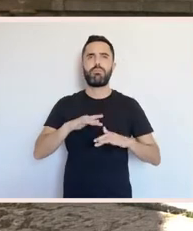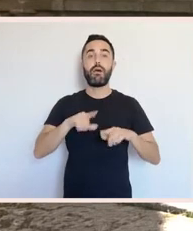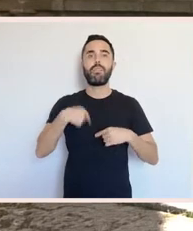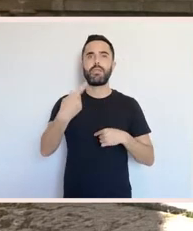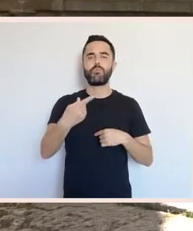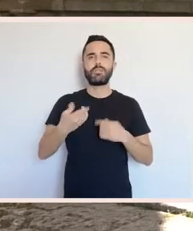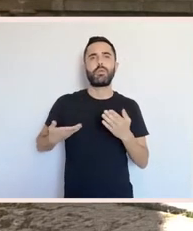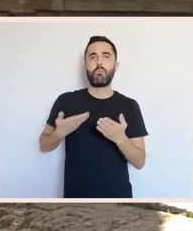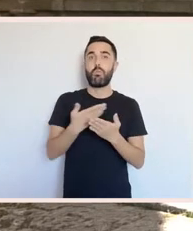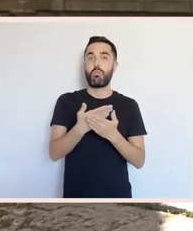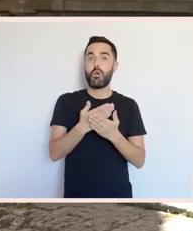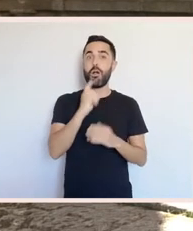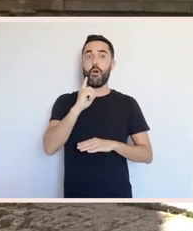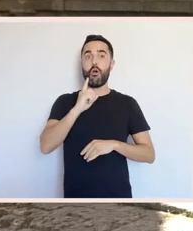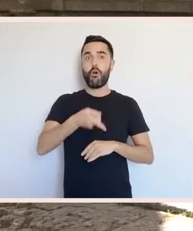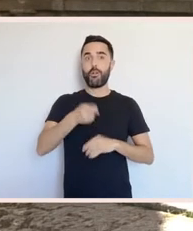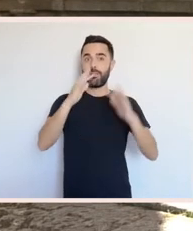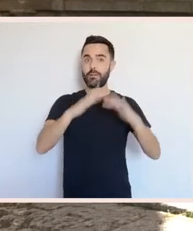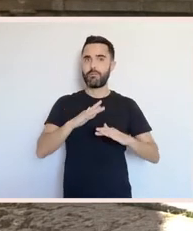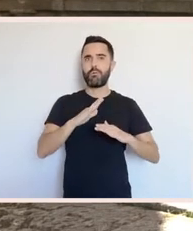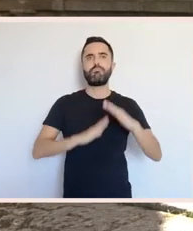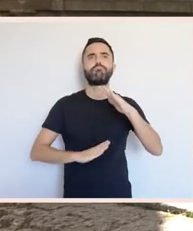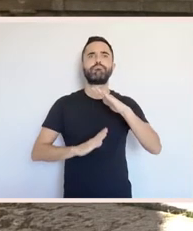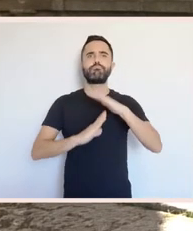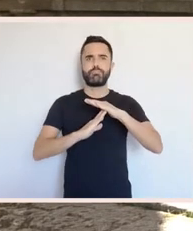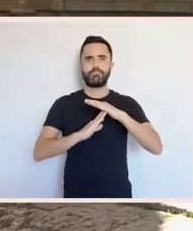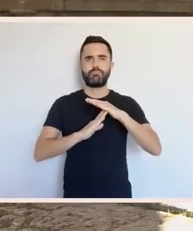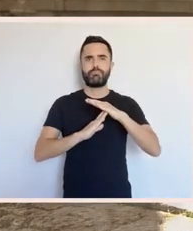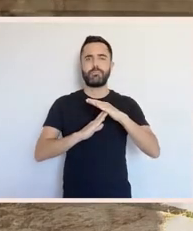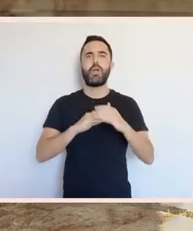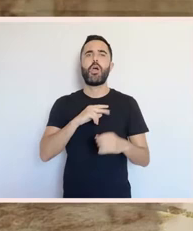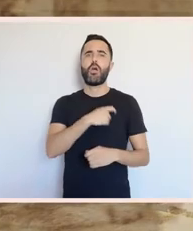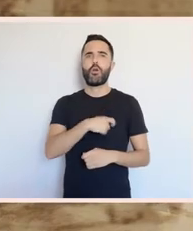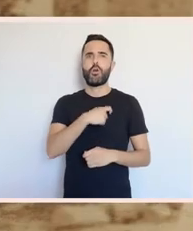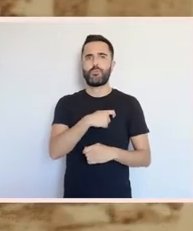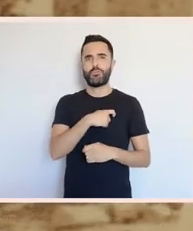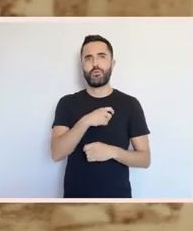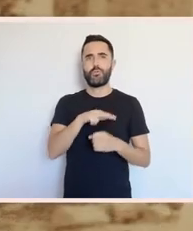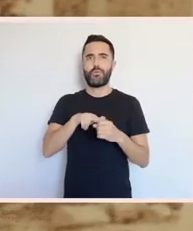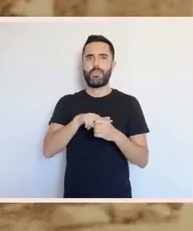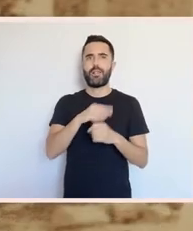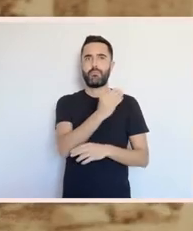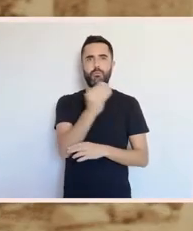Monumentos. Pero o que nunca se conseguiu frear foron os derribos parciais.